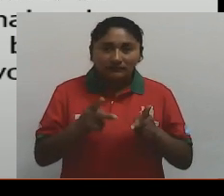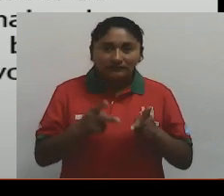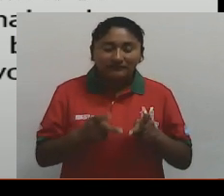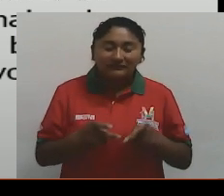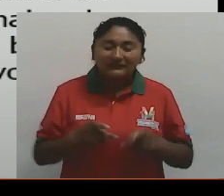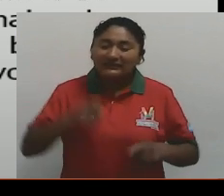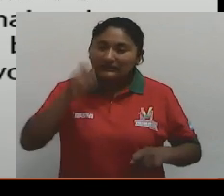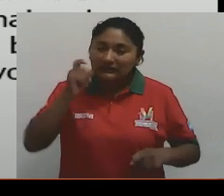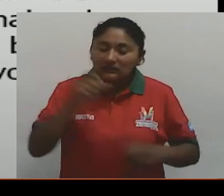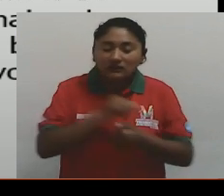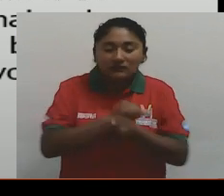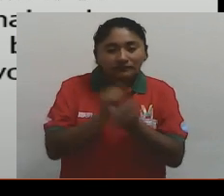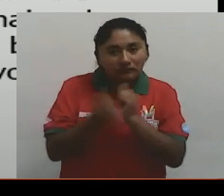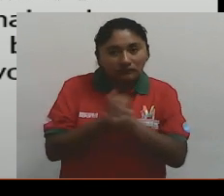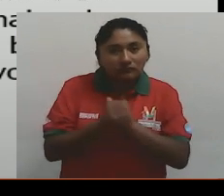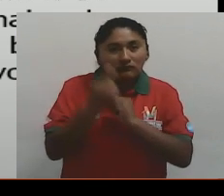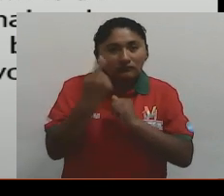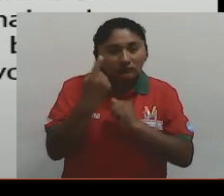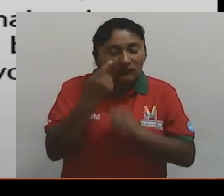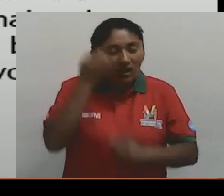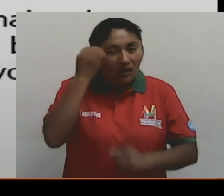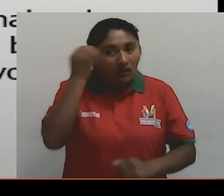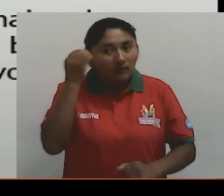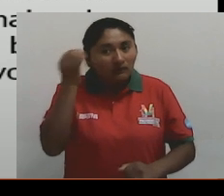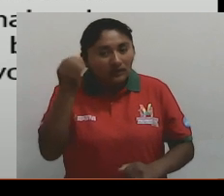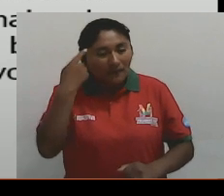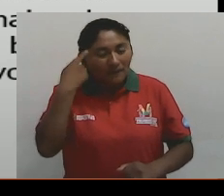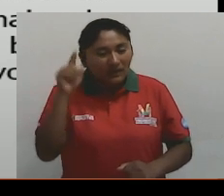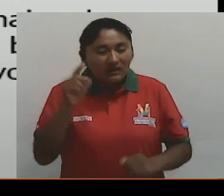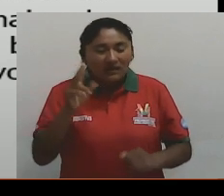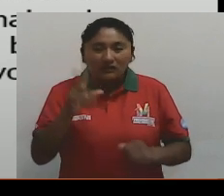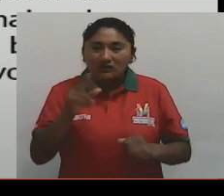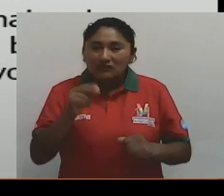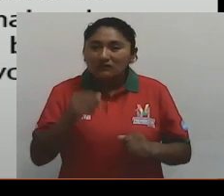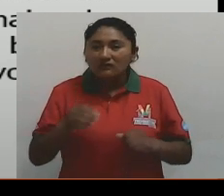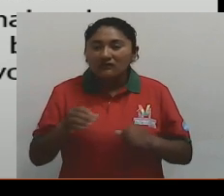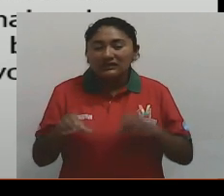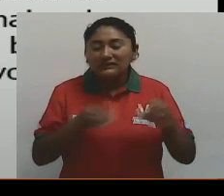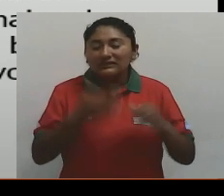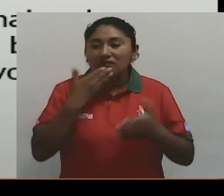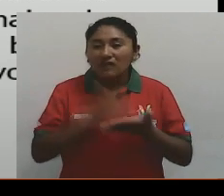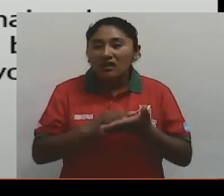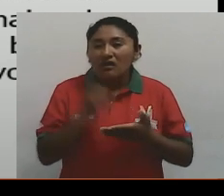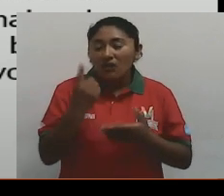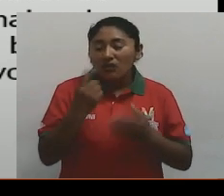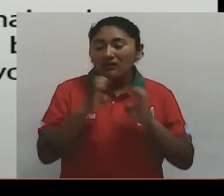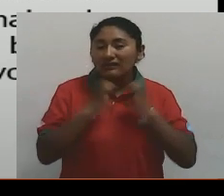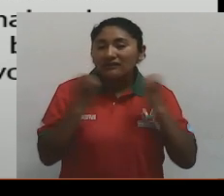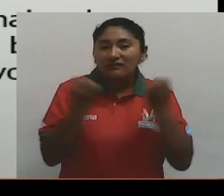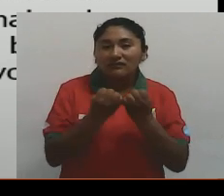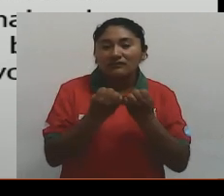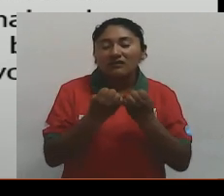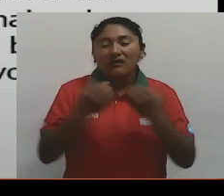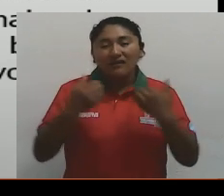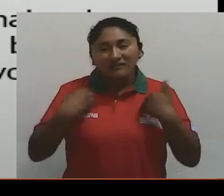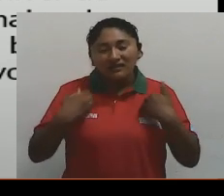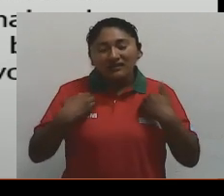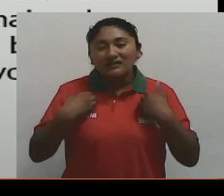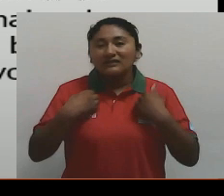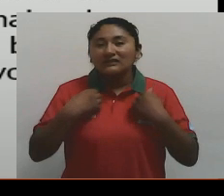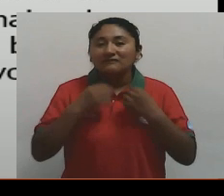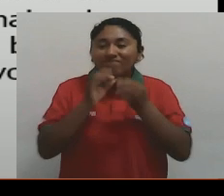decisión para no afectar y no perjudicar a uno de los equipos, el árbitro en su condición de humano tiene que hacer esa rectificación